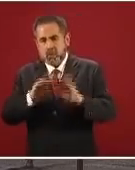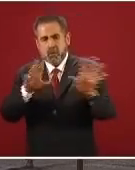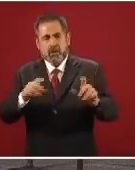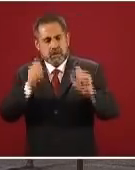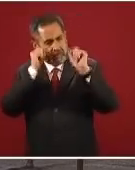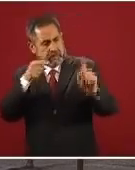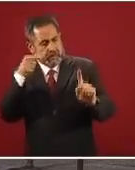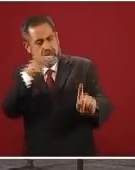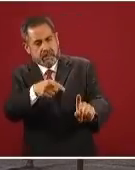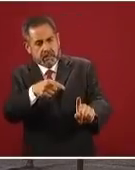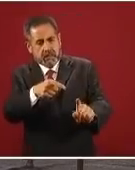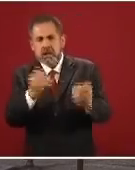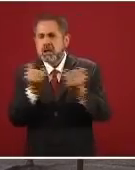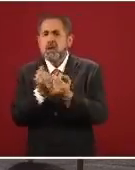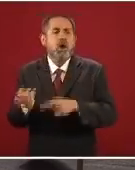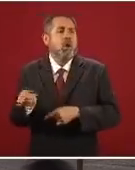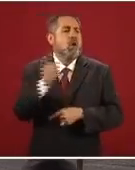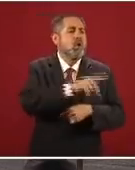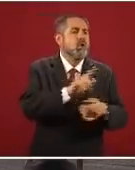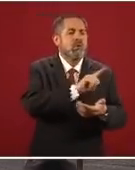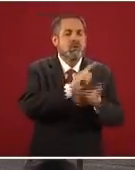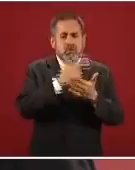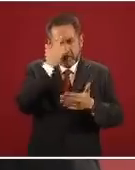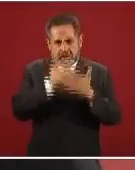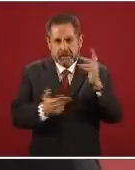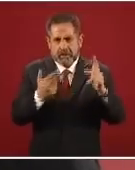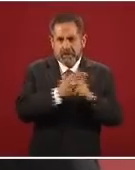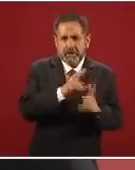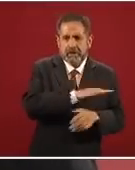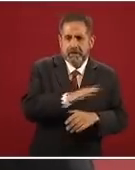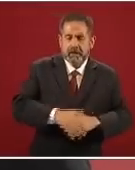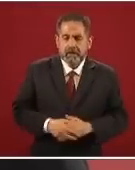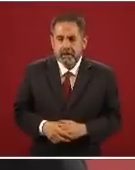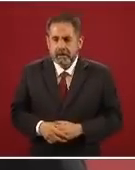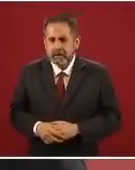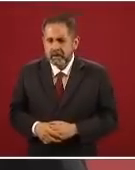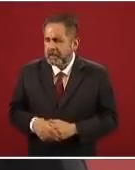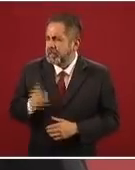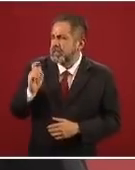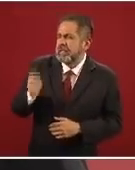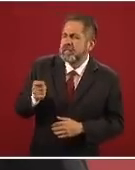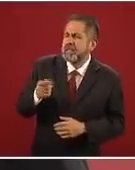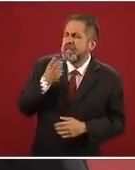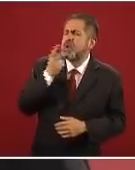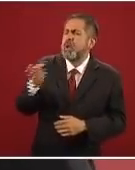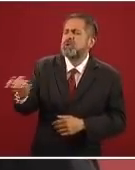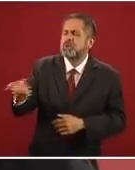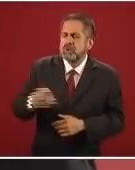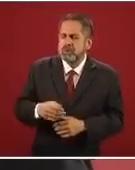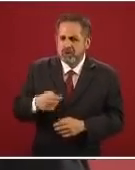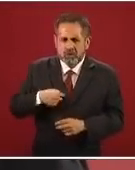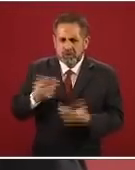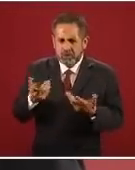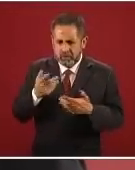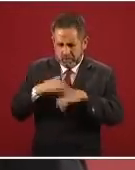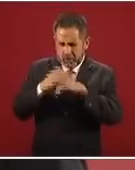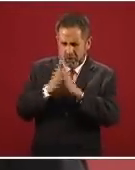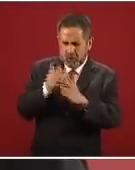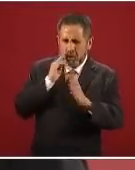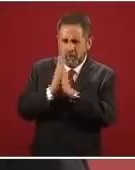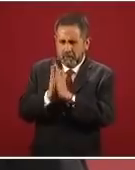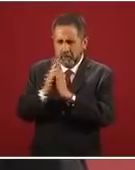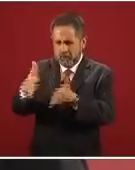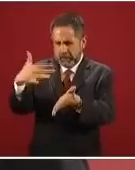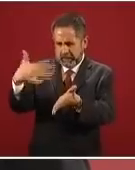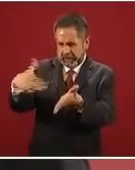¿por qué tratarlo igual que cualquier otro homicidio? ¿Pero quién ha dicho que lo tratamos igual? ¿Por qué no lee usted, por